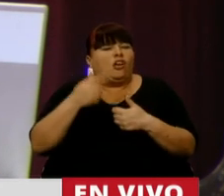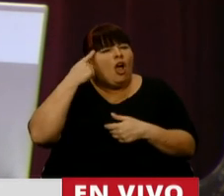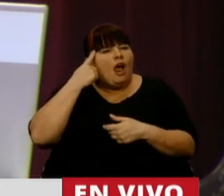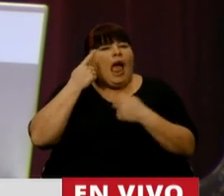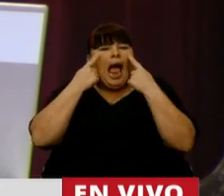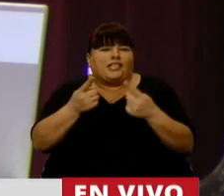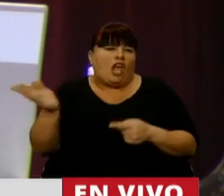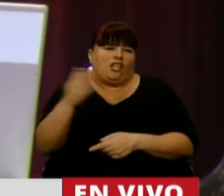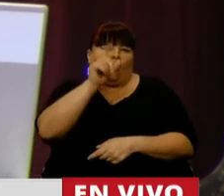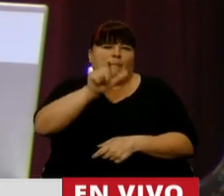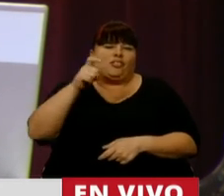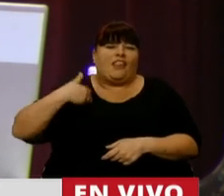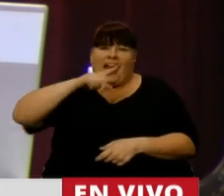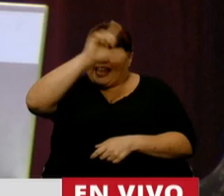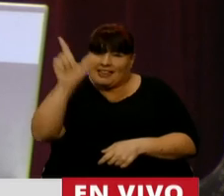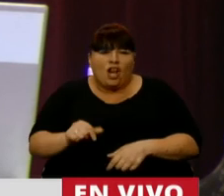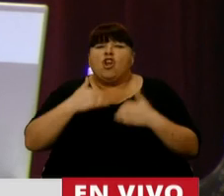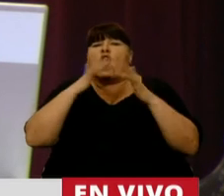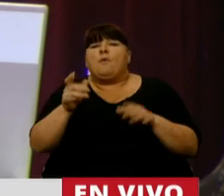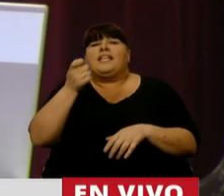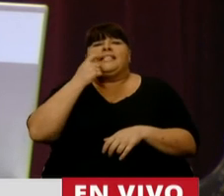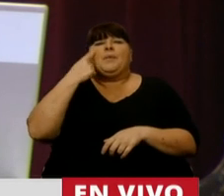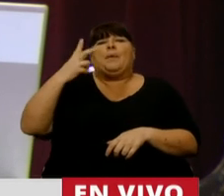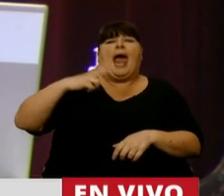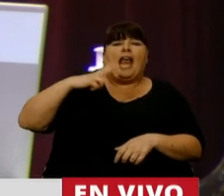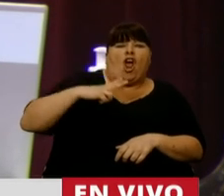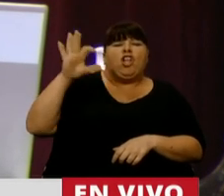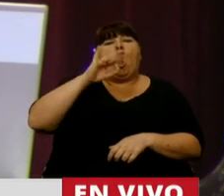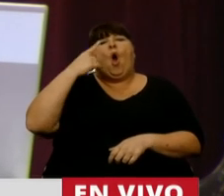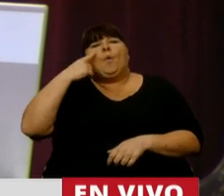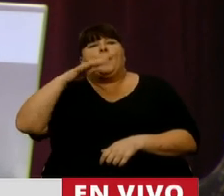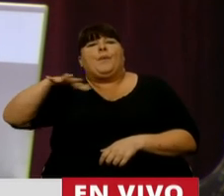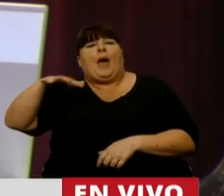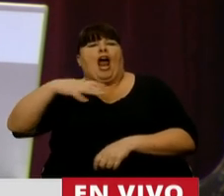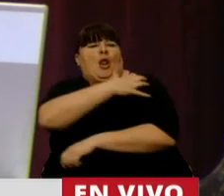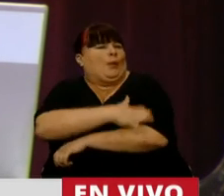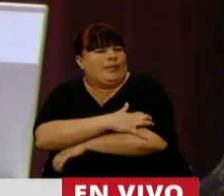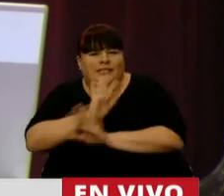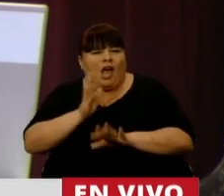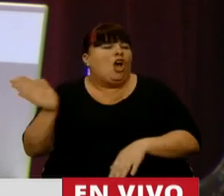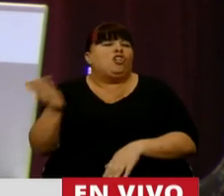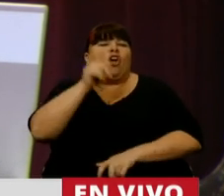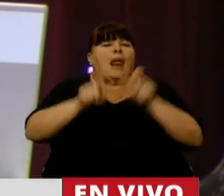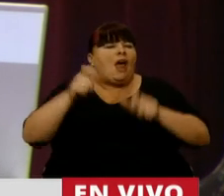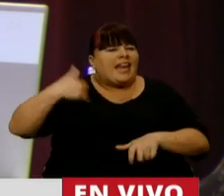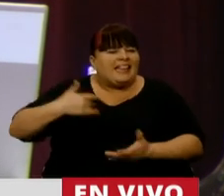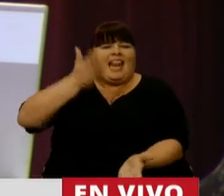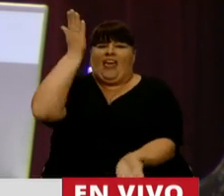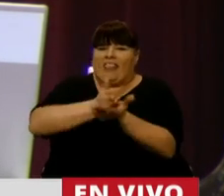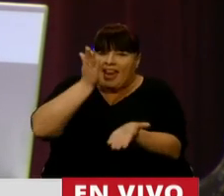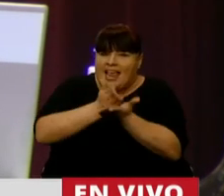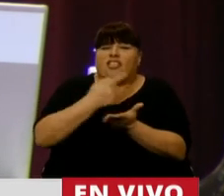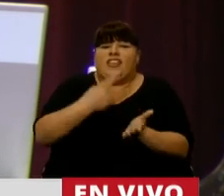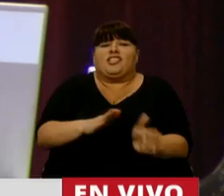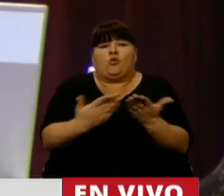a todos los argentinos y argentinas, y no importa si viven en Recoleta o viven en un barrio popular, todos los argentinos tienen derecho como